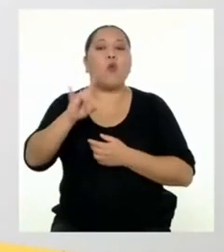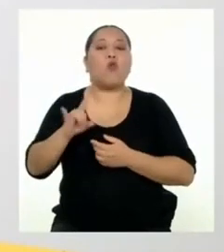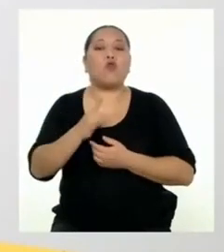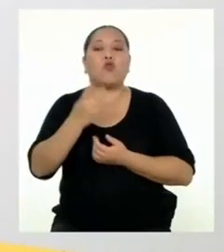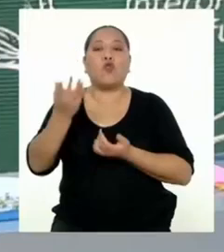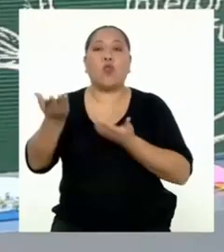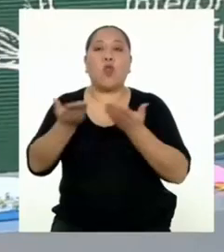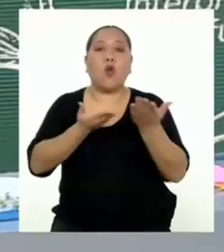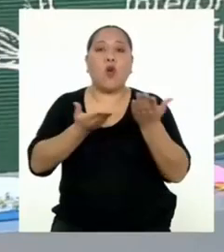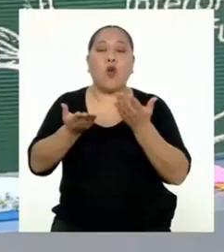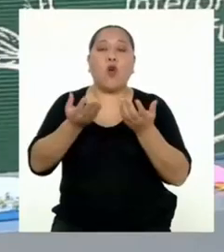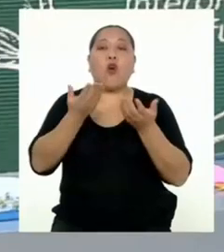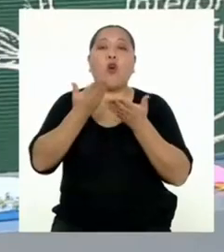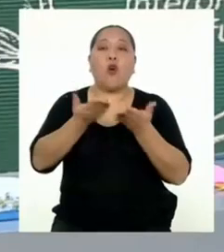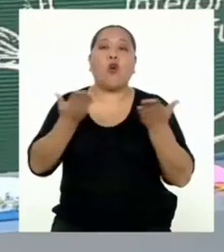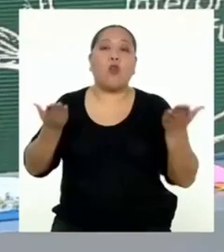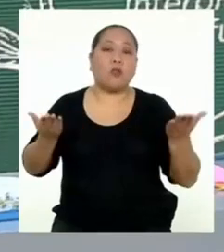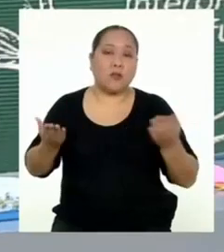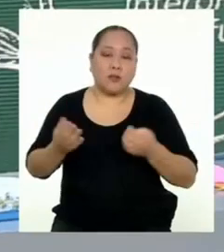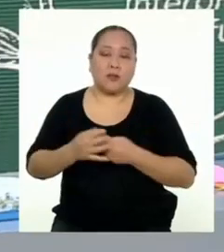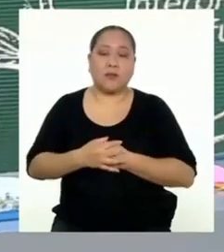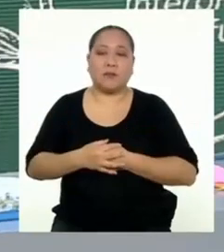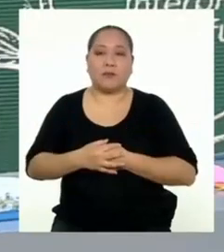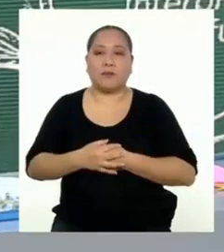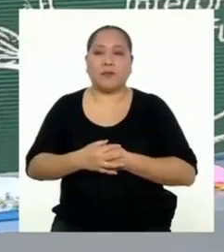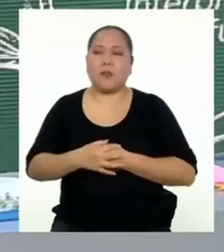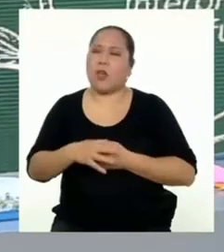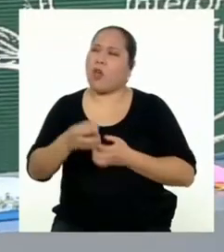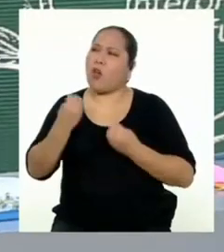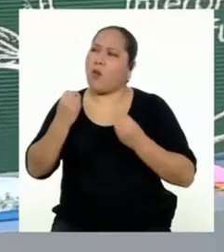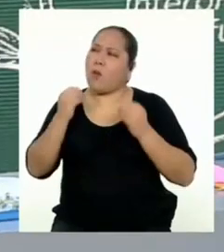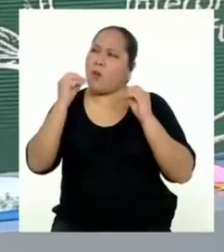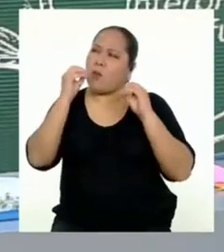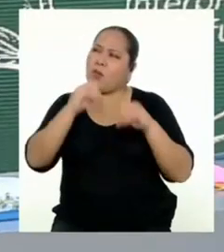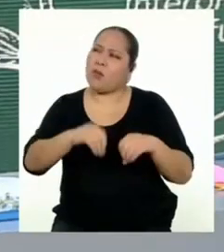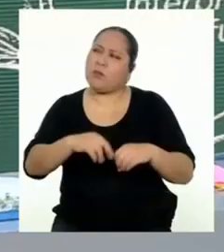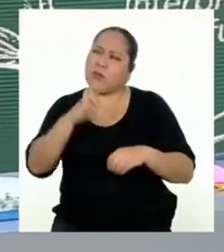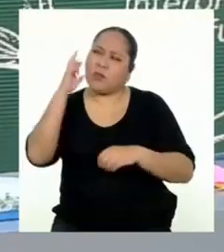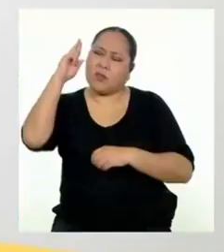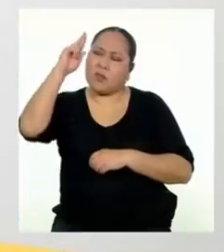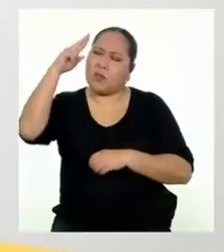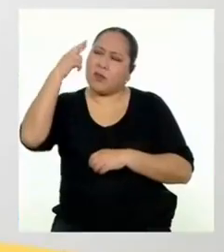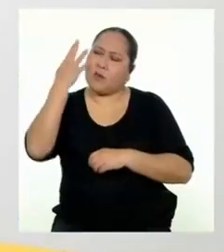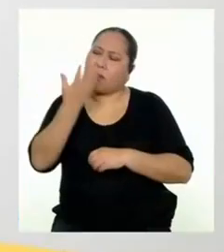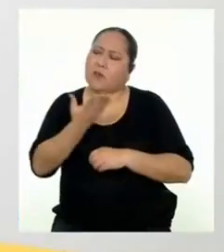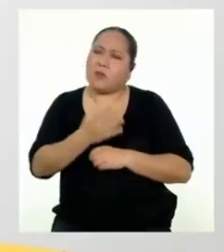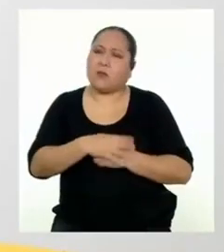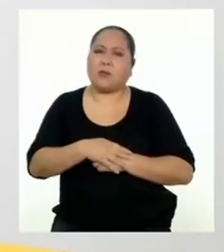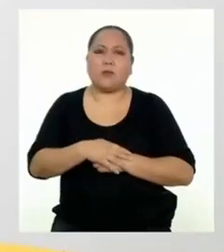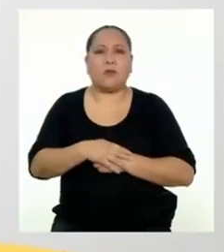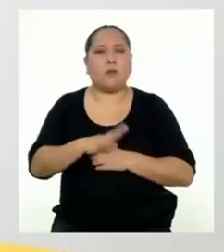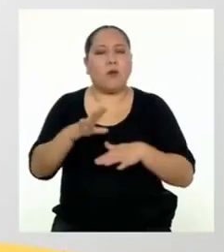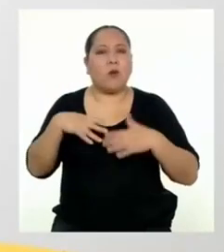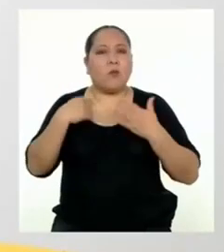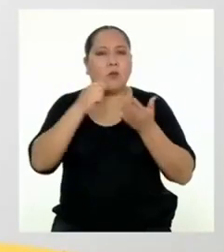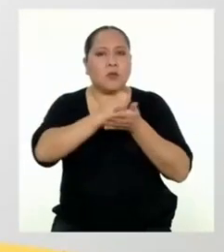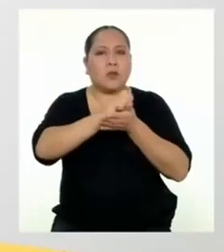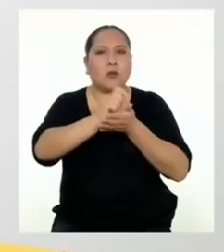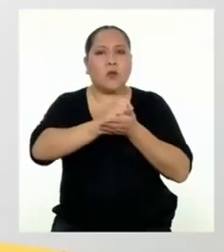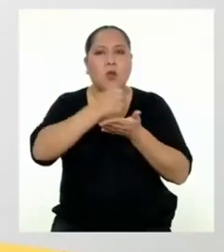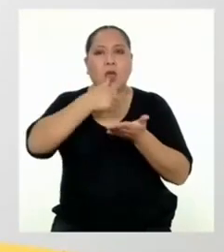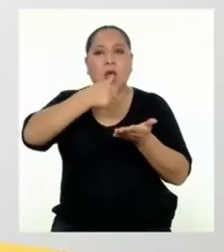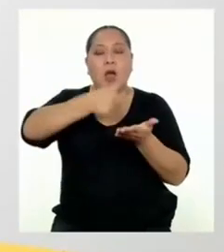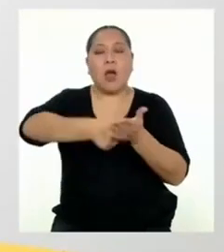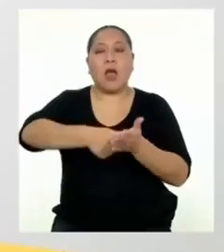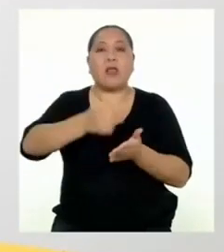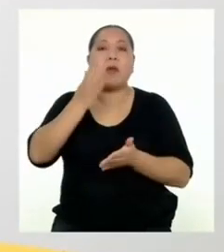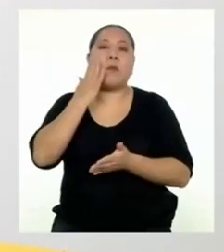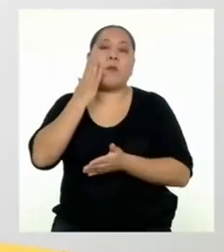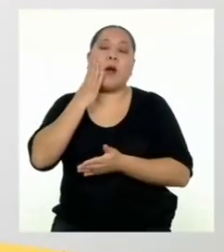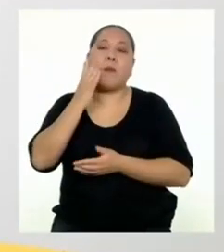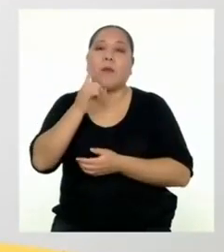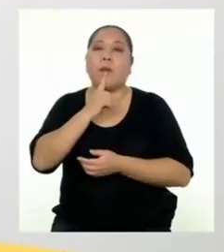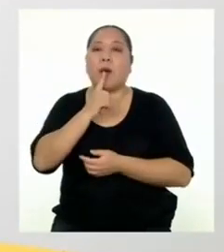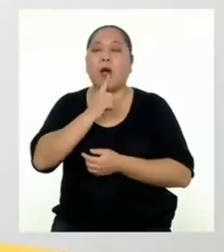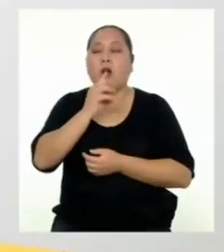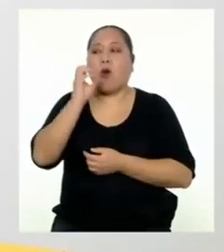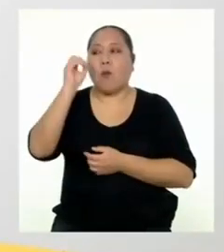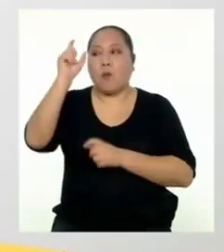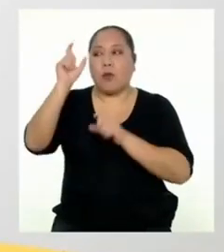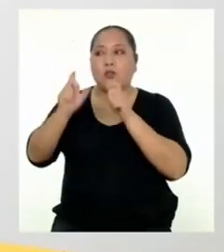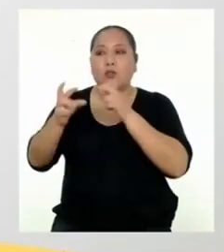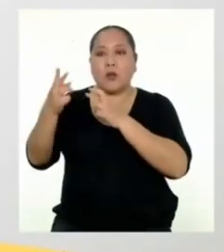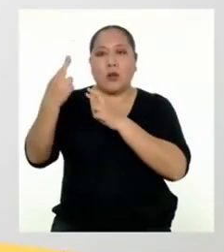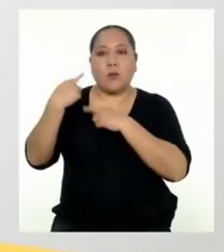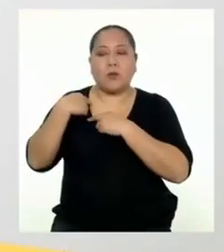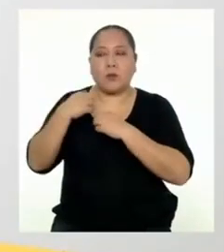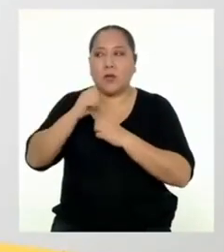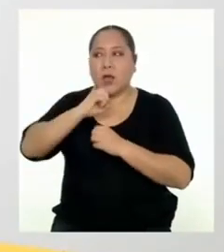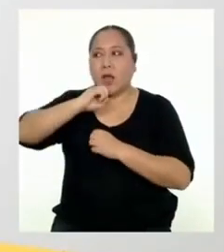bienes y servicios? Pero, ¿cómo vamos a generar esa reflexión? Podemos escribir una carta a nuestras madres, padres o tutores